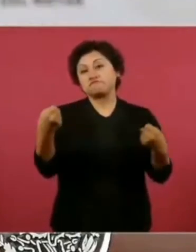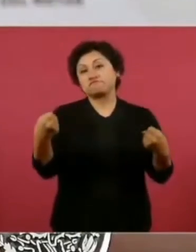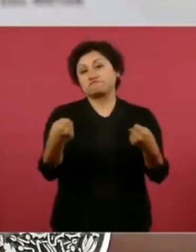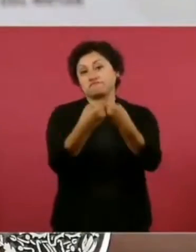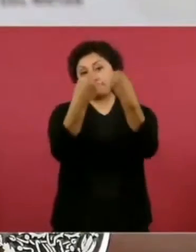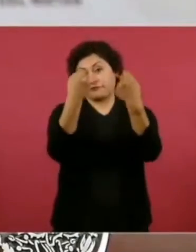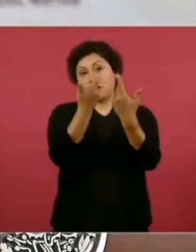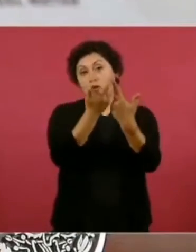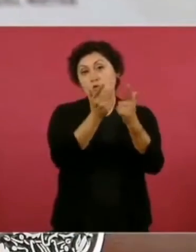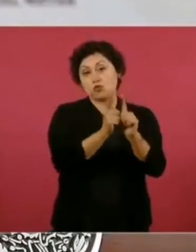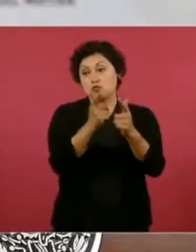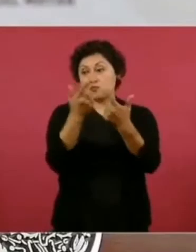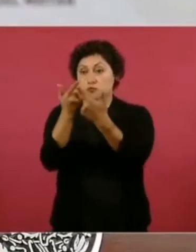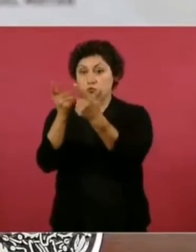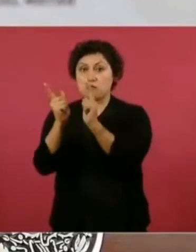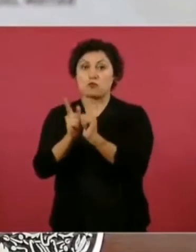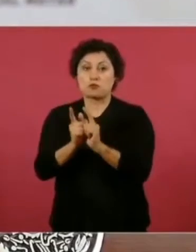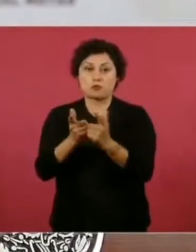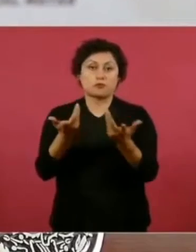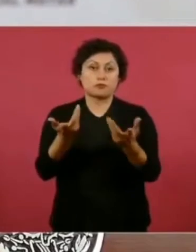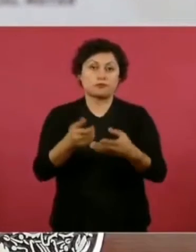grupos.